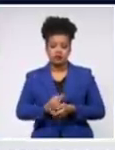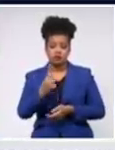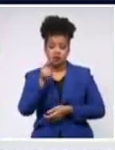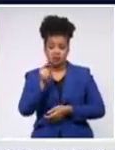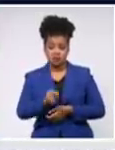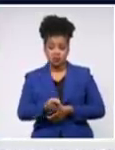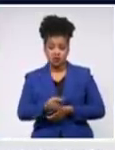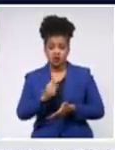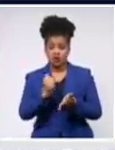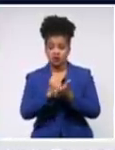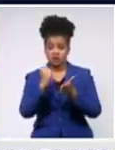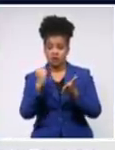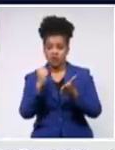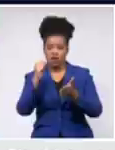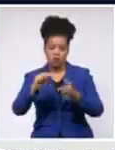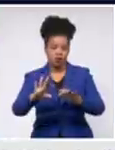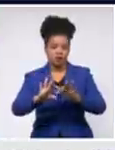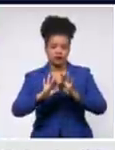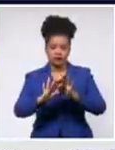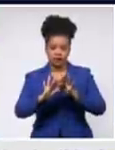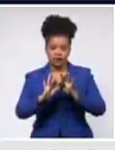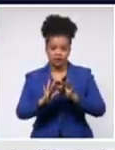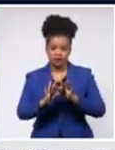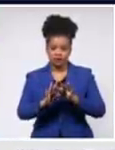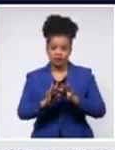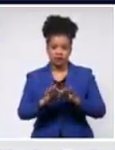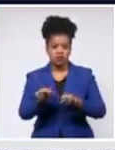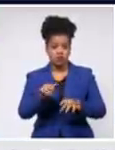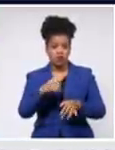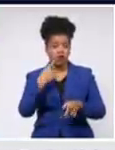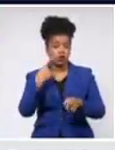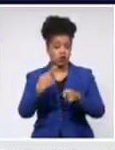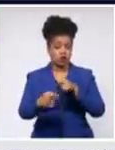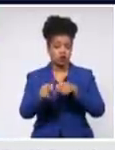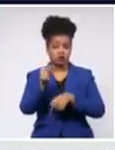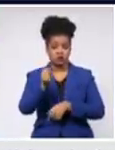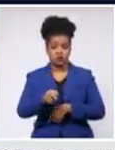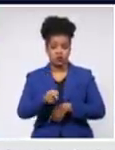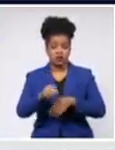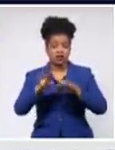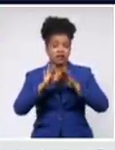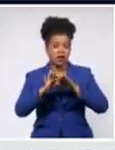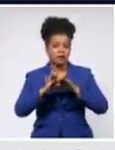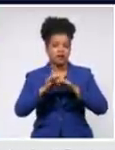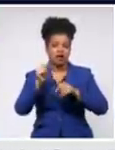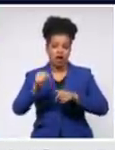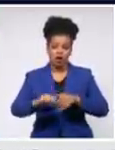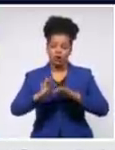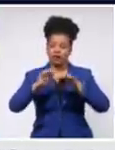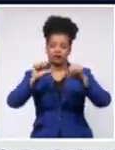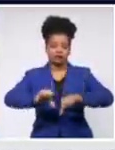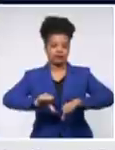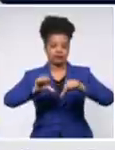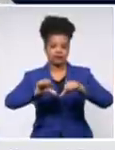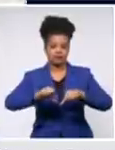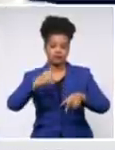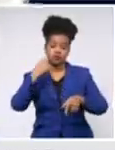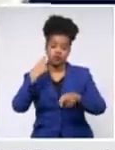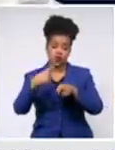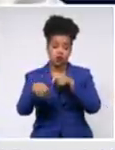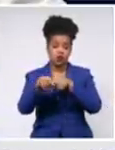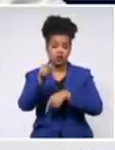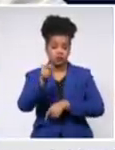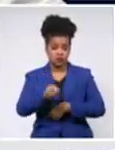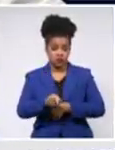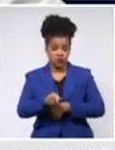grave, una paciente pasa al estado de crítico y uno de las pacientes